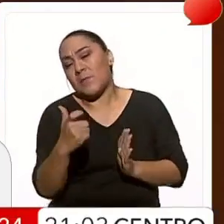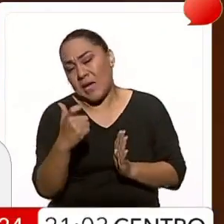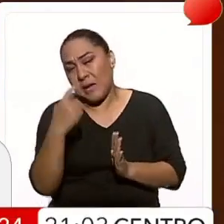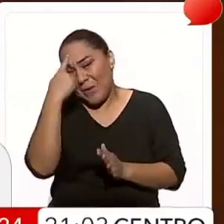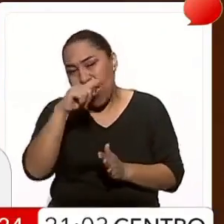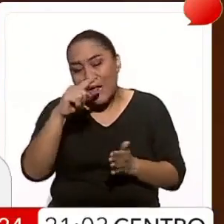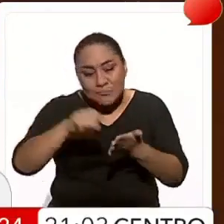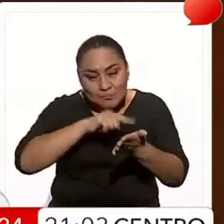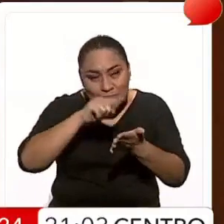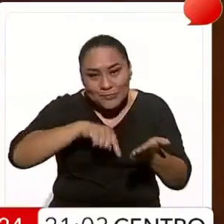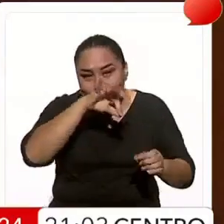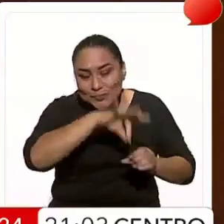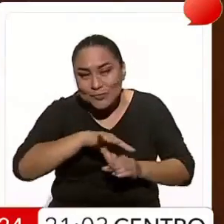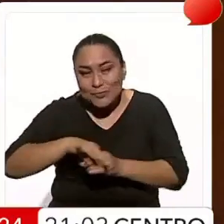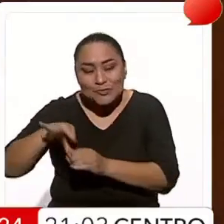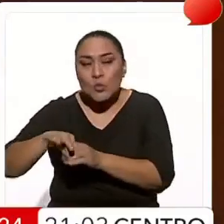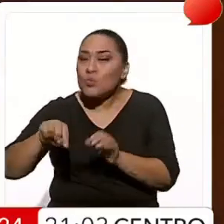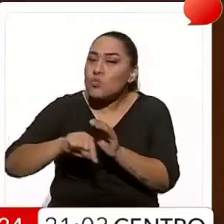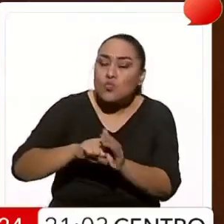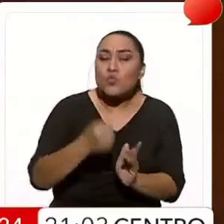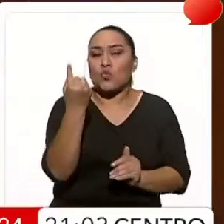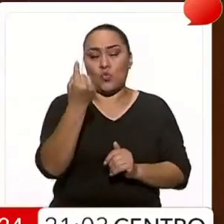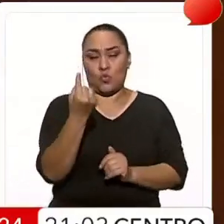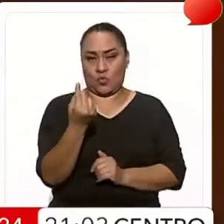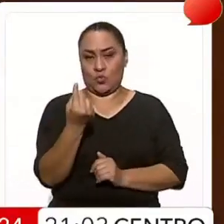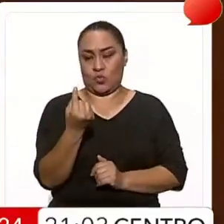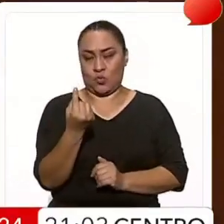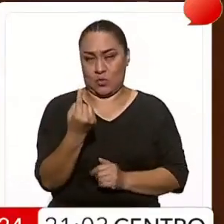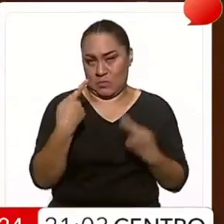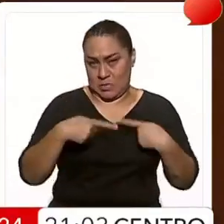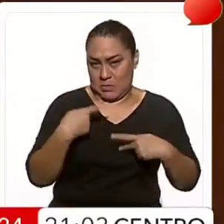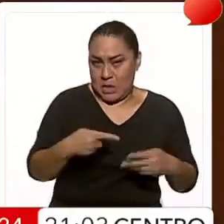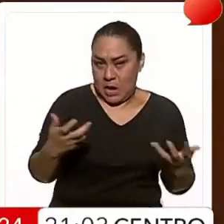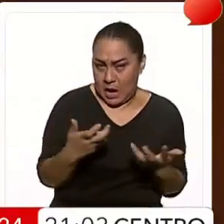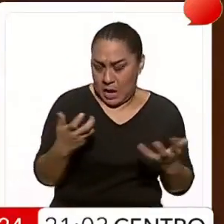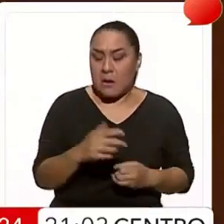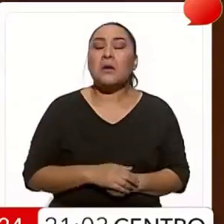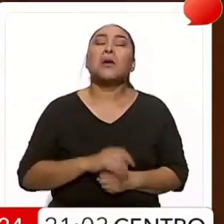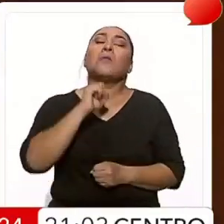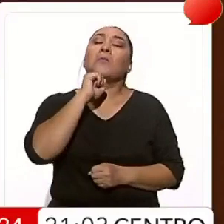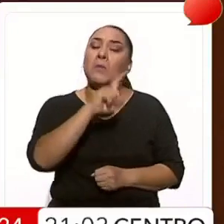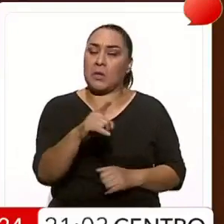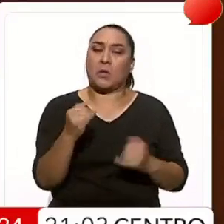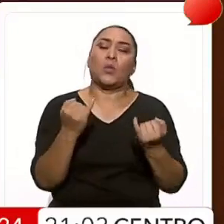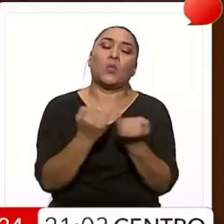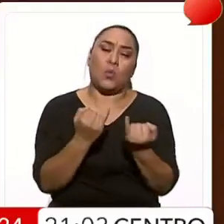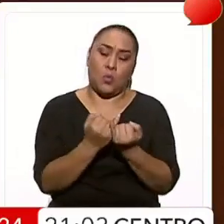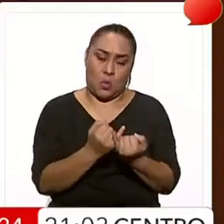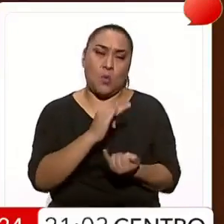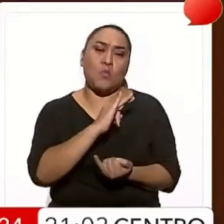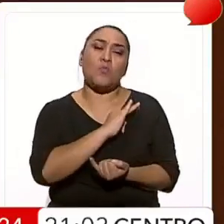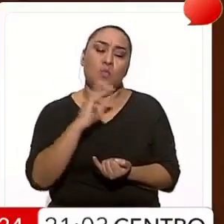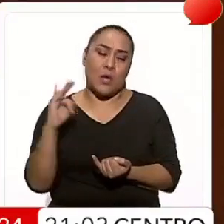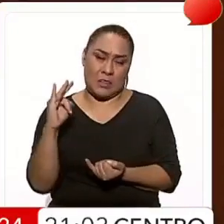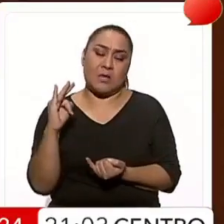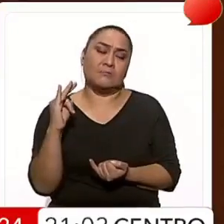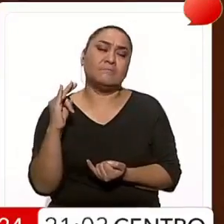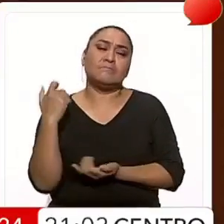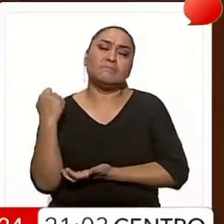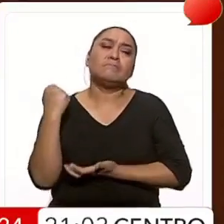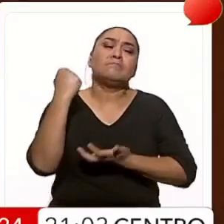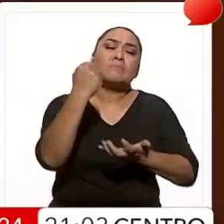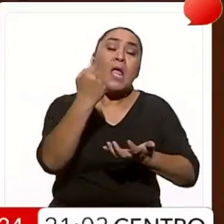elección, por única ocasión. Se podría destinar incluso, por excepción a este propósito,